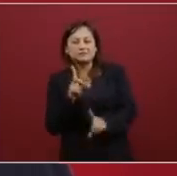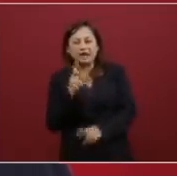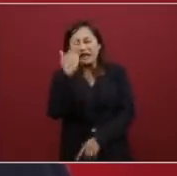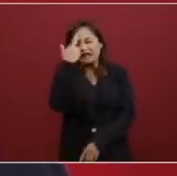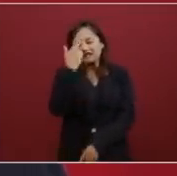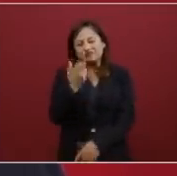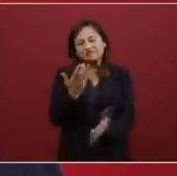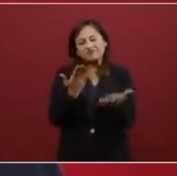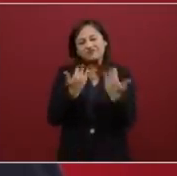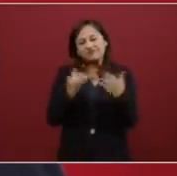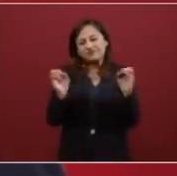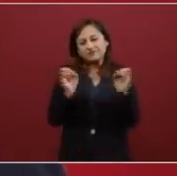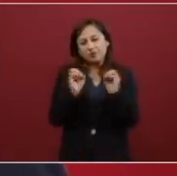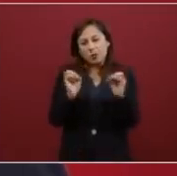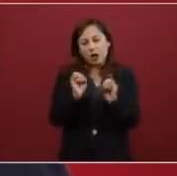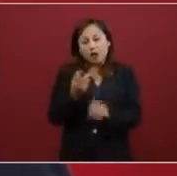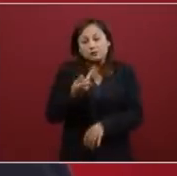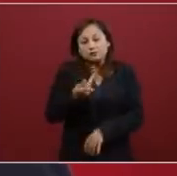Aunque respetamos